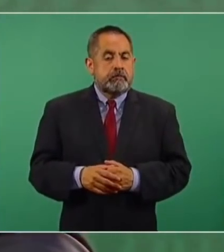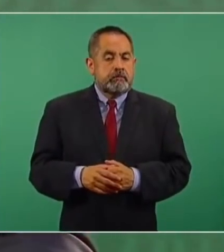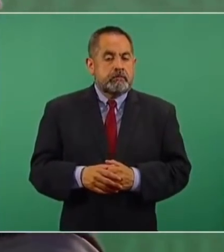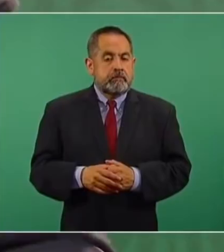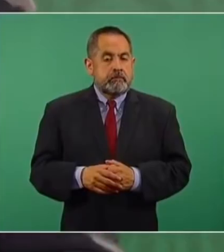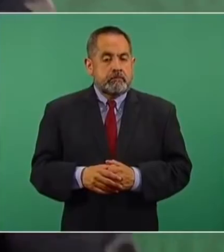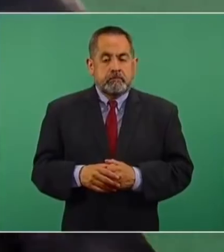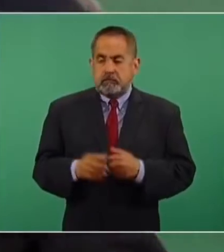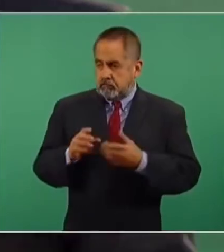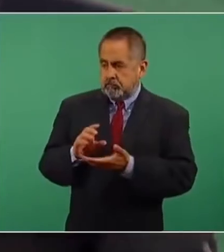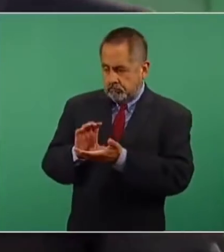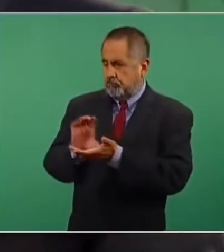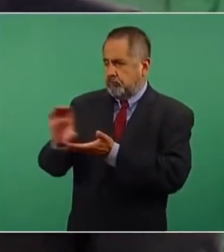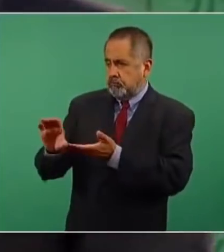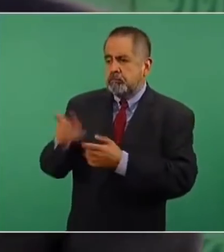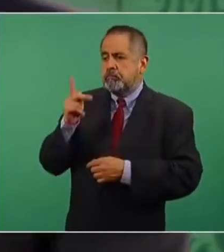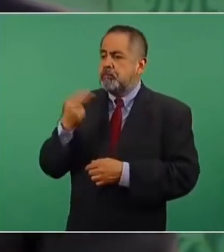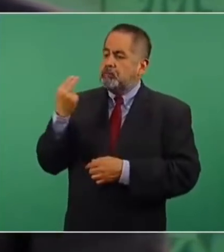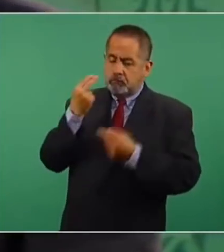dar a conocer los nombres